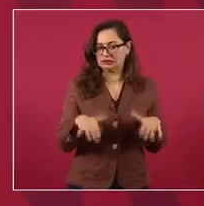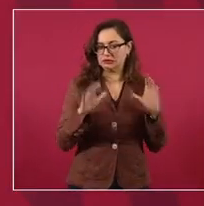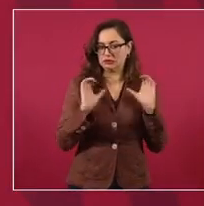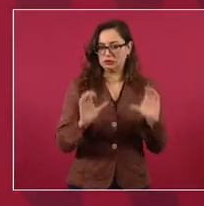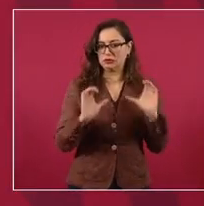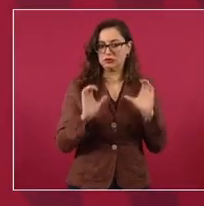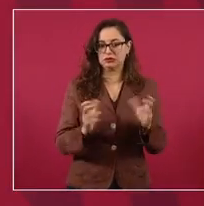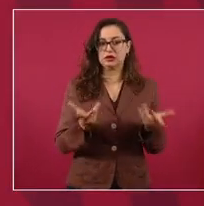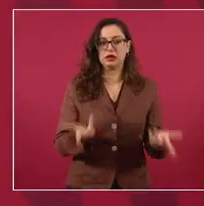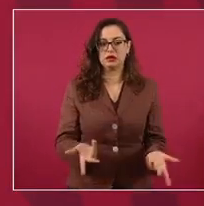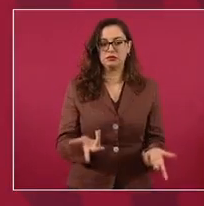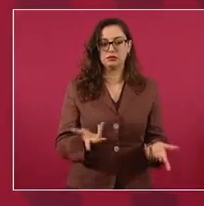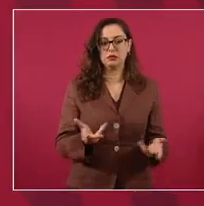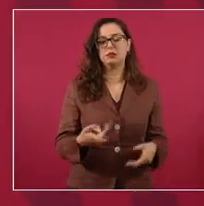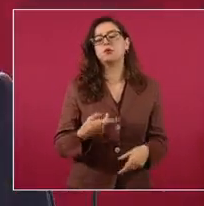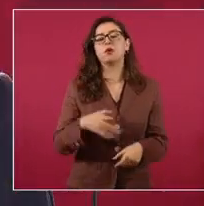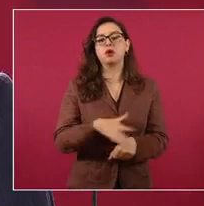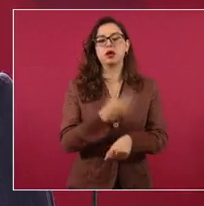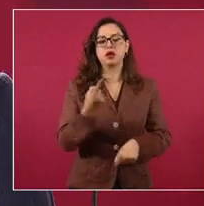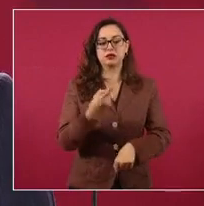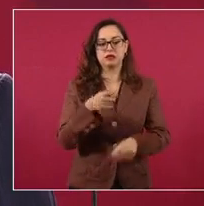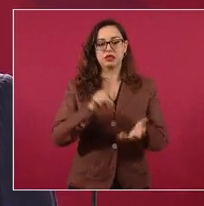la familia,